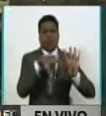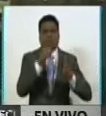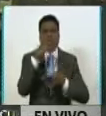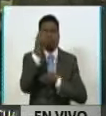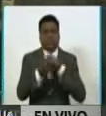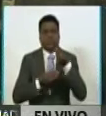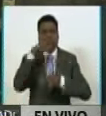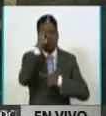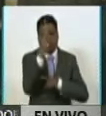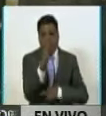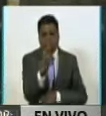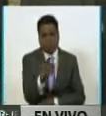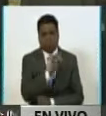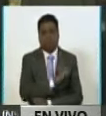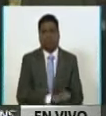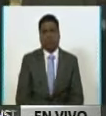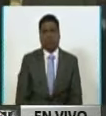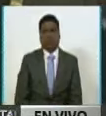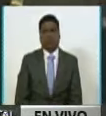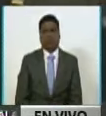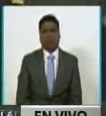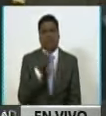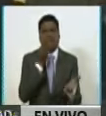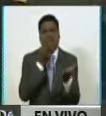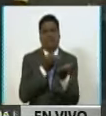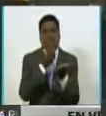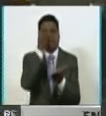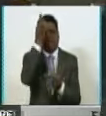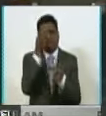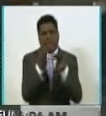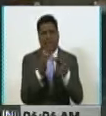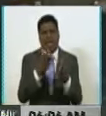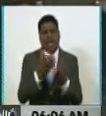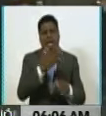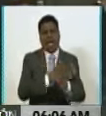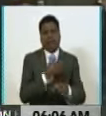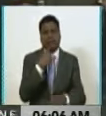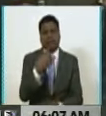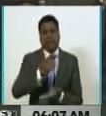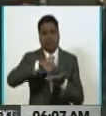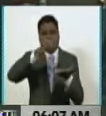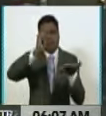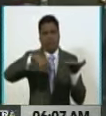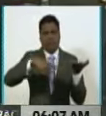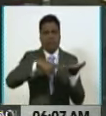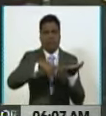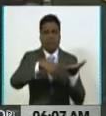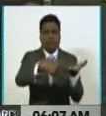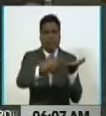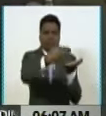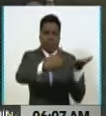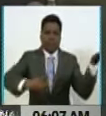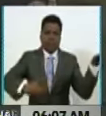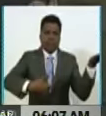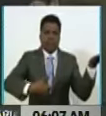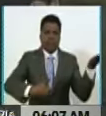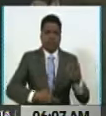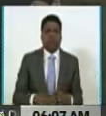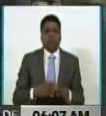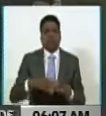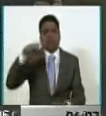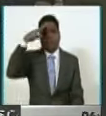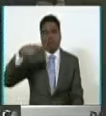rigor. Y en fe de lo antes expuesto, se firma la presente acta. Ciudadano Mayor General